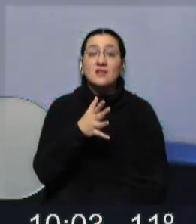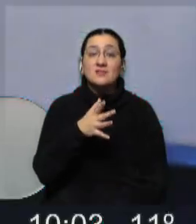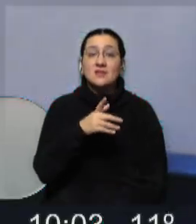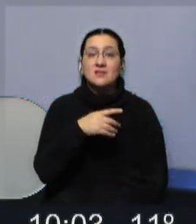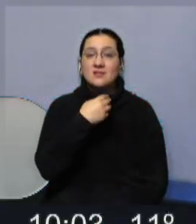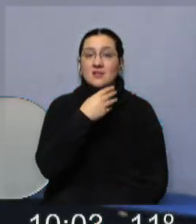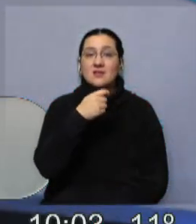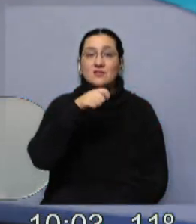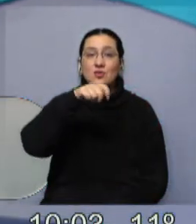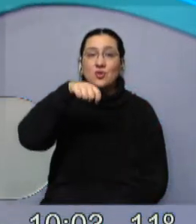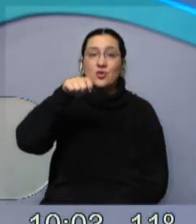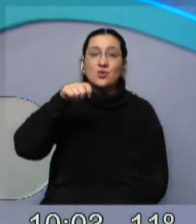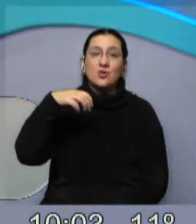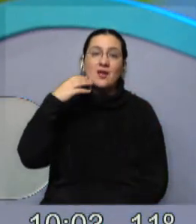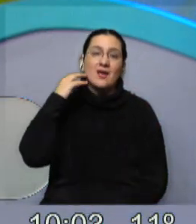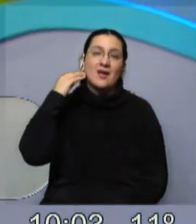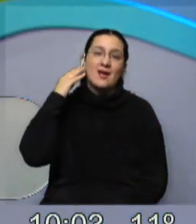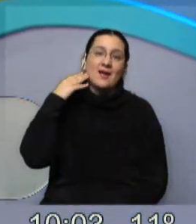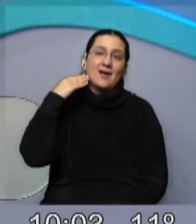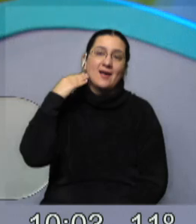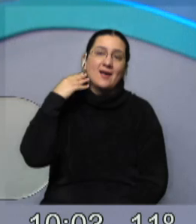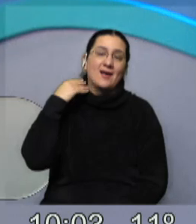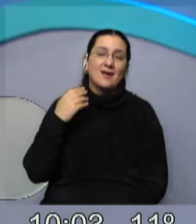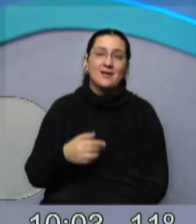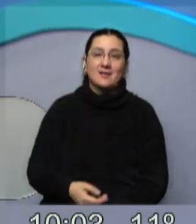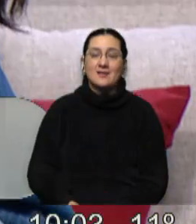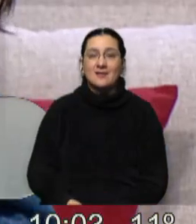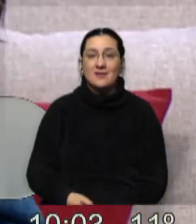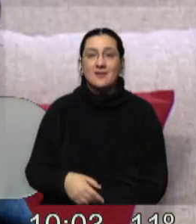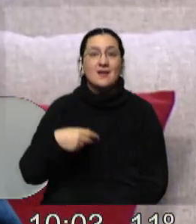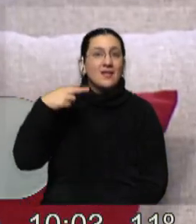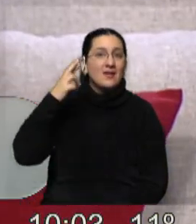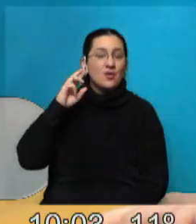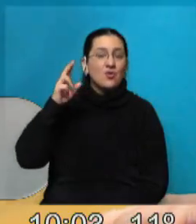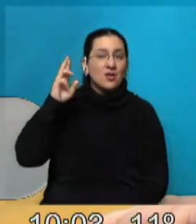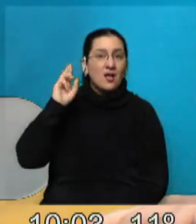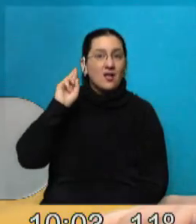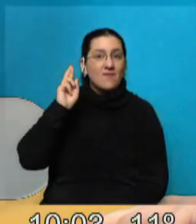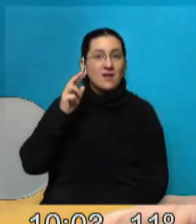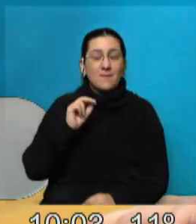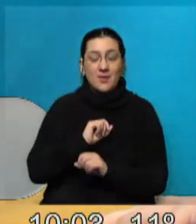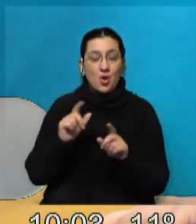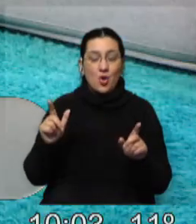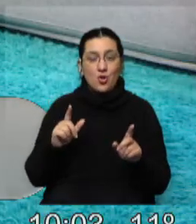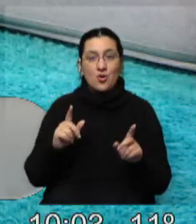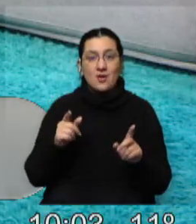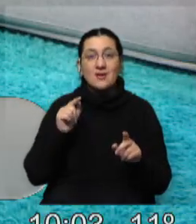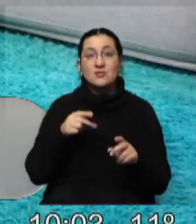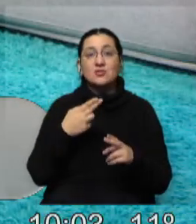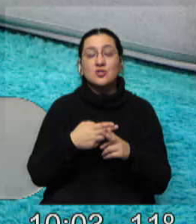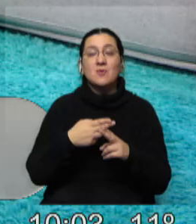para torturar a alguien. No, la tortura es la de los cascabeles. La tortura es la de los cascabeles que traje ahí. Bueno, no. Pero es para... Esto, por ejemplo, se